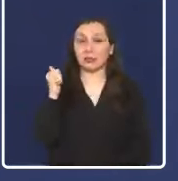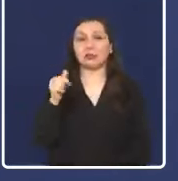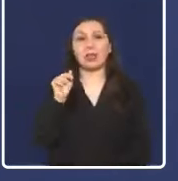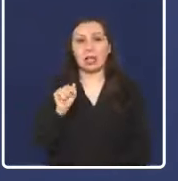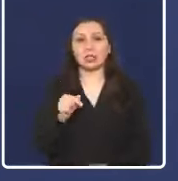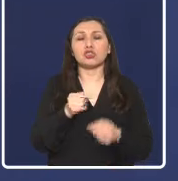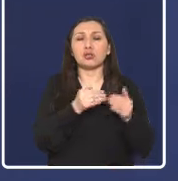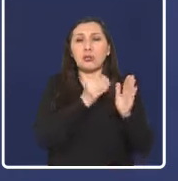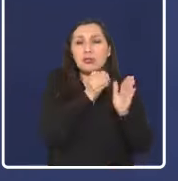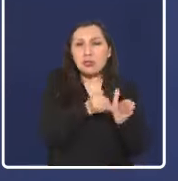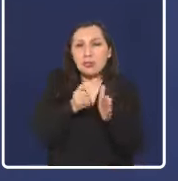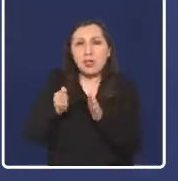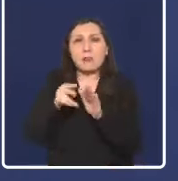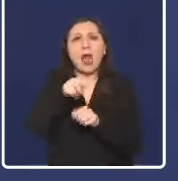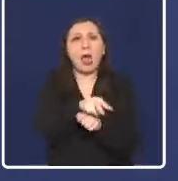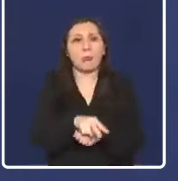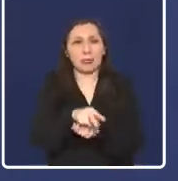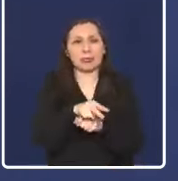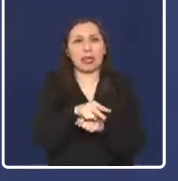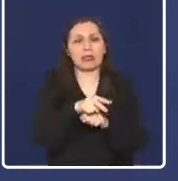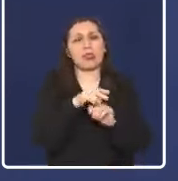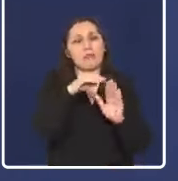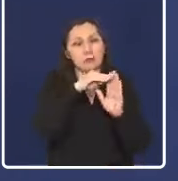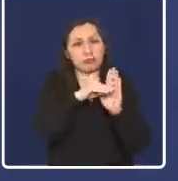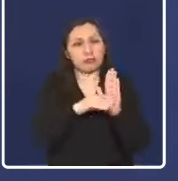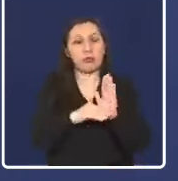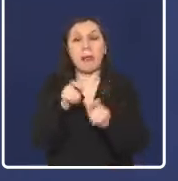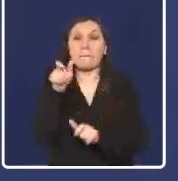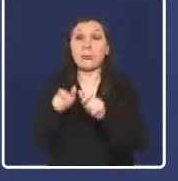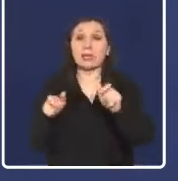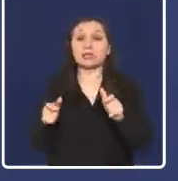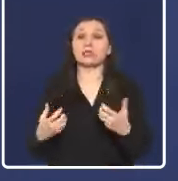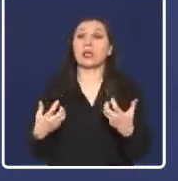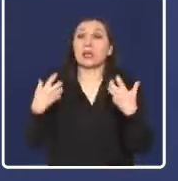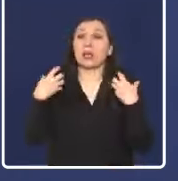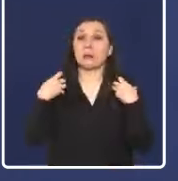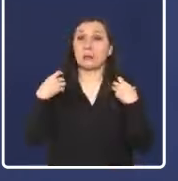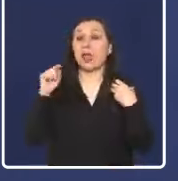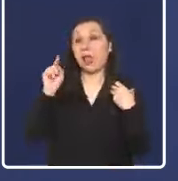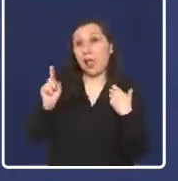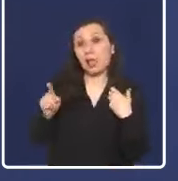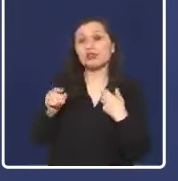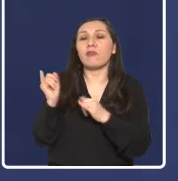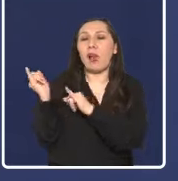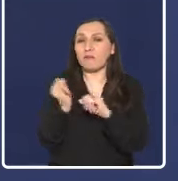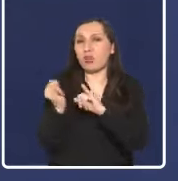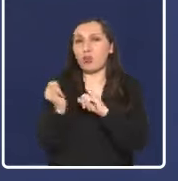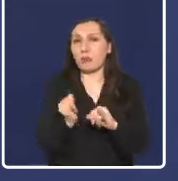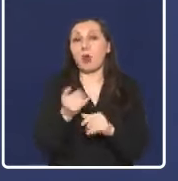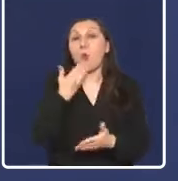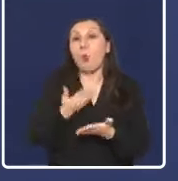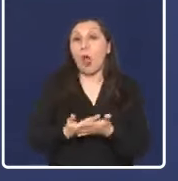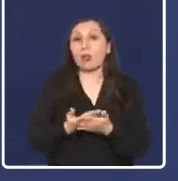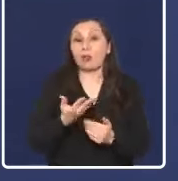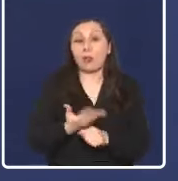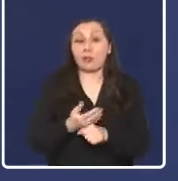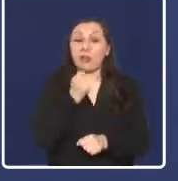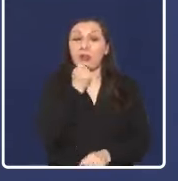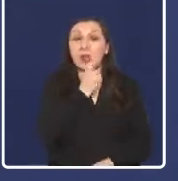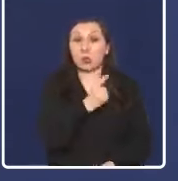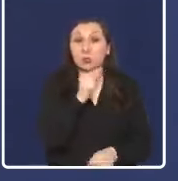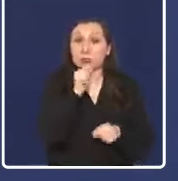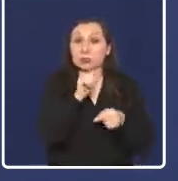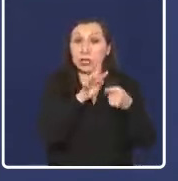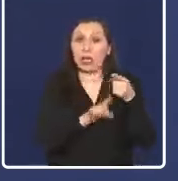esto tiene un procedimiento administrativo que las personas correspondientes darán el detalle, pero cuando hay una denuncia de estas